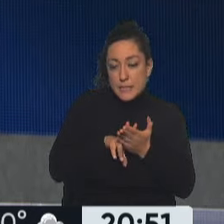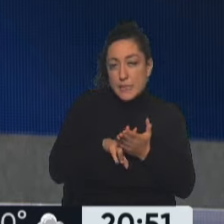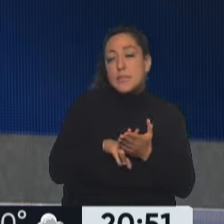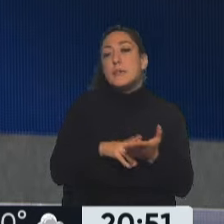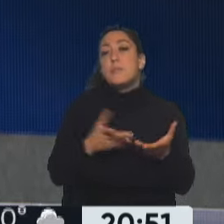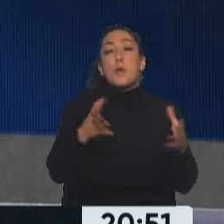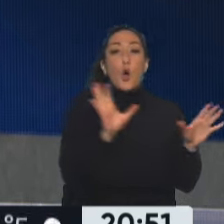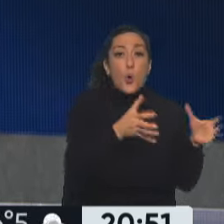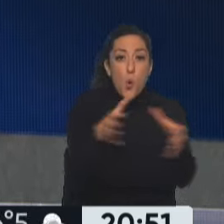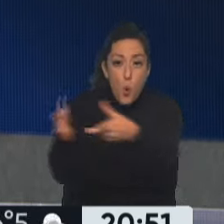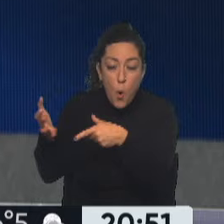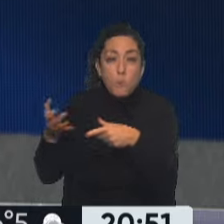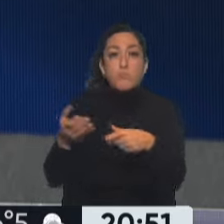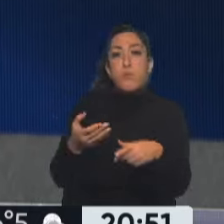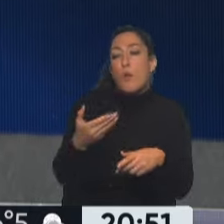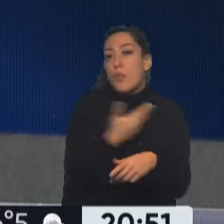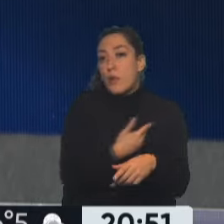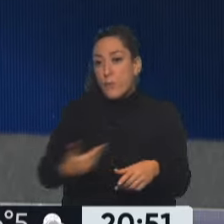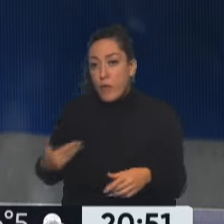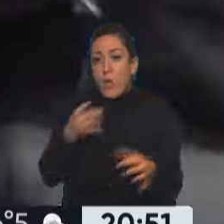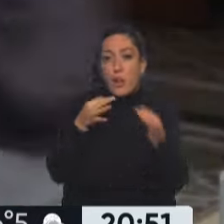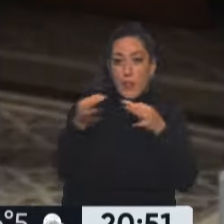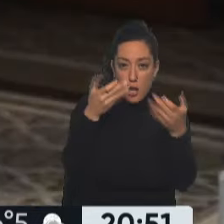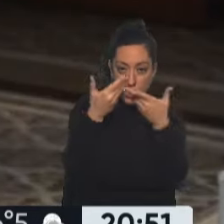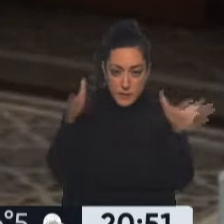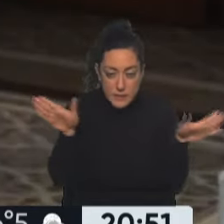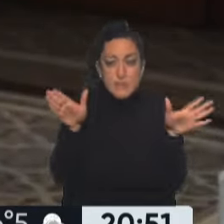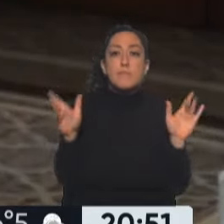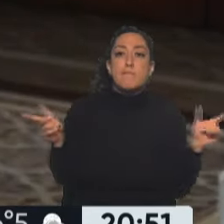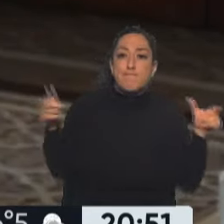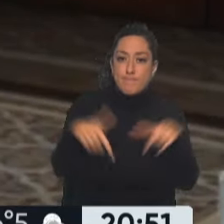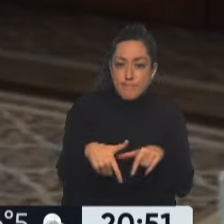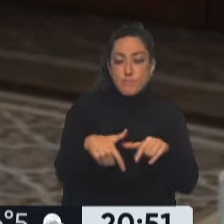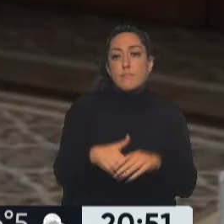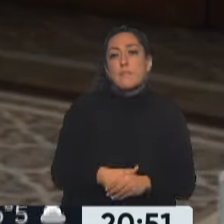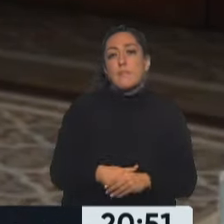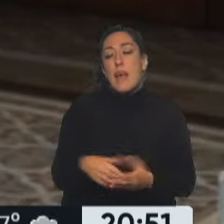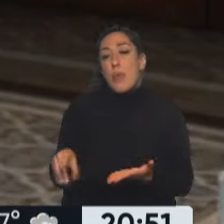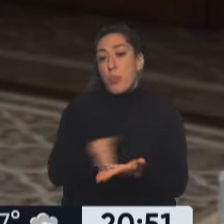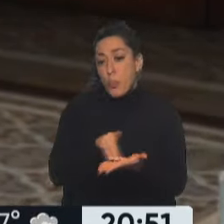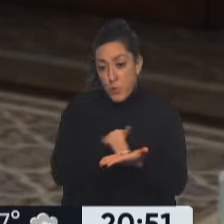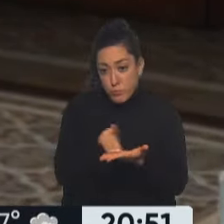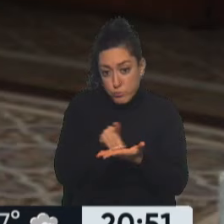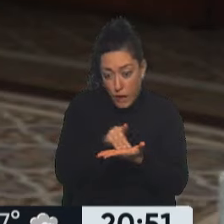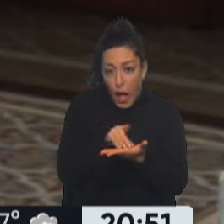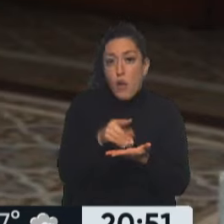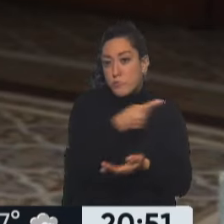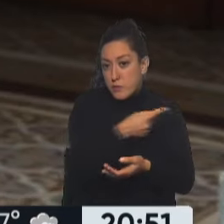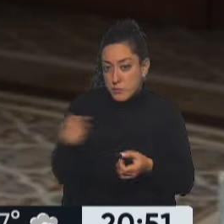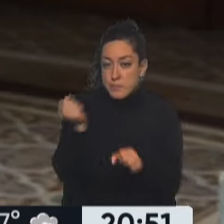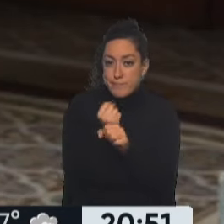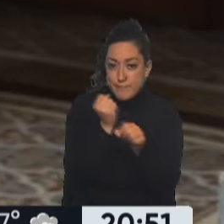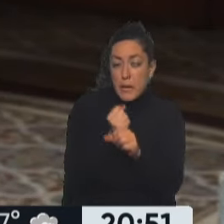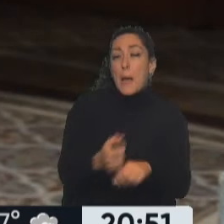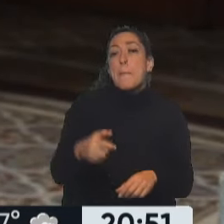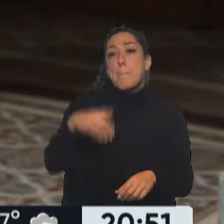los bloques oficialistas y dialoguistas. Actividad en la Cámara Baja, en diputados, el presidente Martín